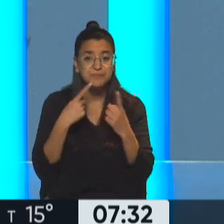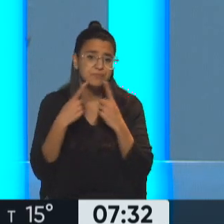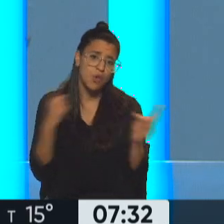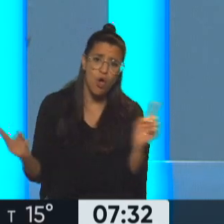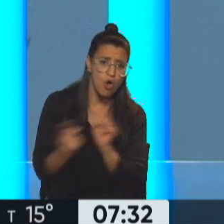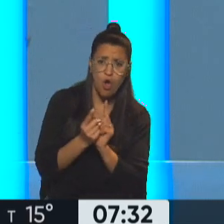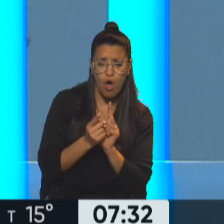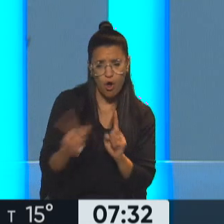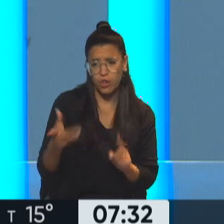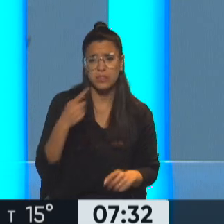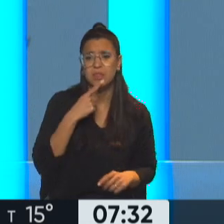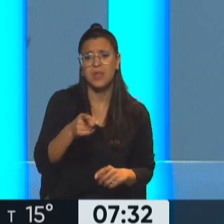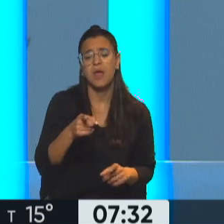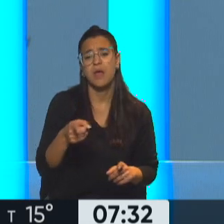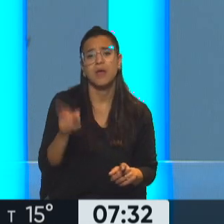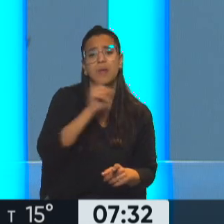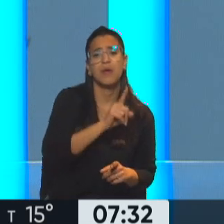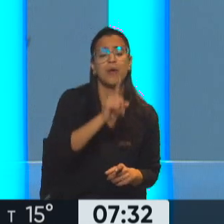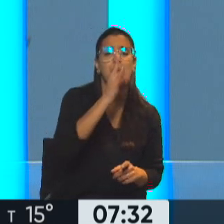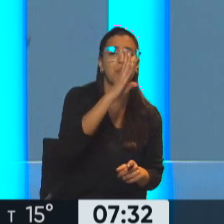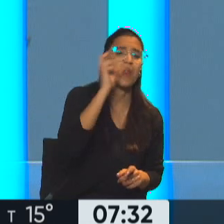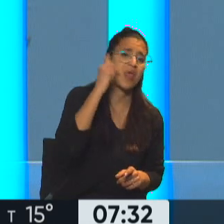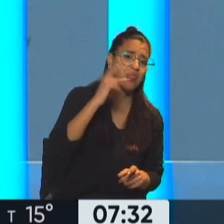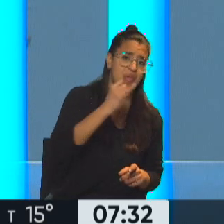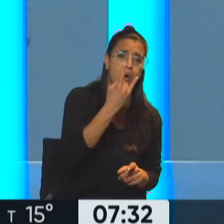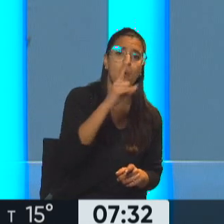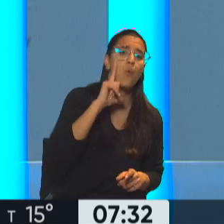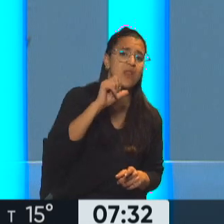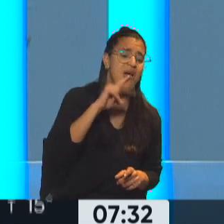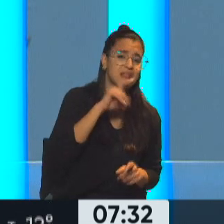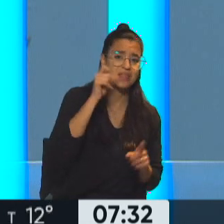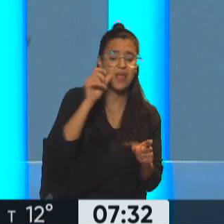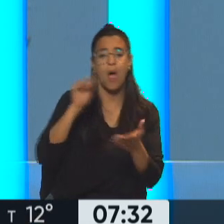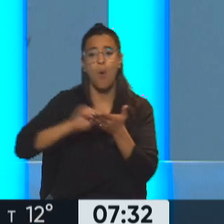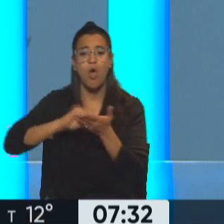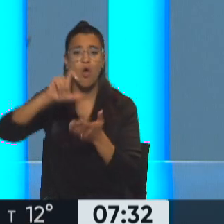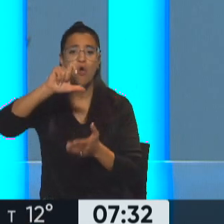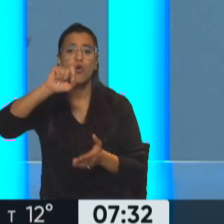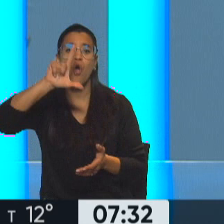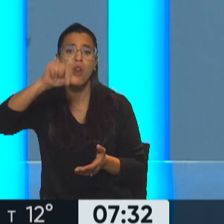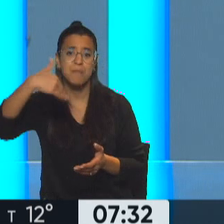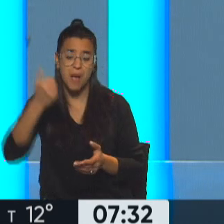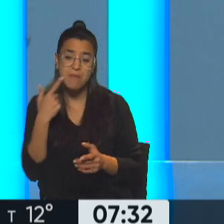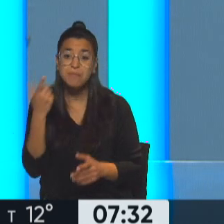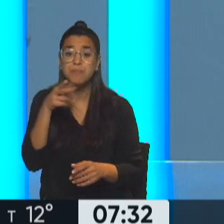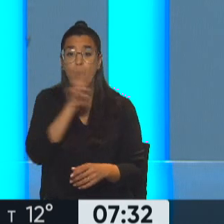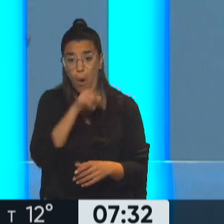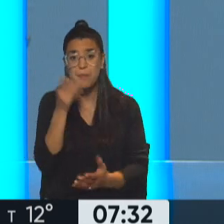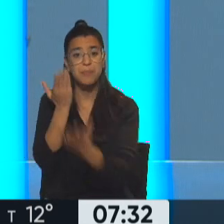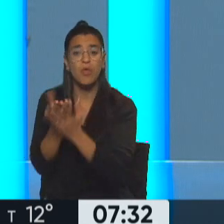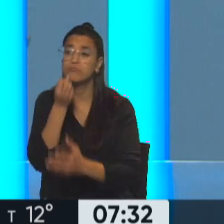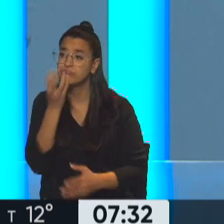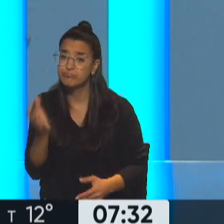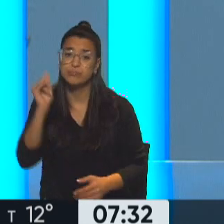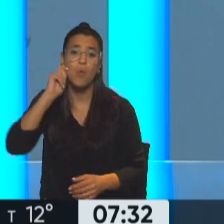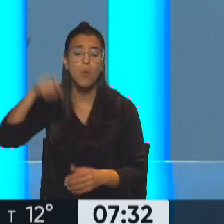corta entre Brenda Uliarte y el defensor Colman, ella pidió declarar. Fue, declaró ante la jueza,